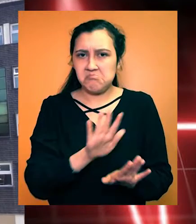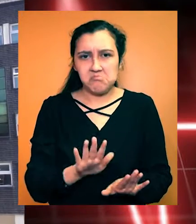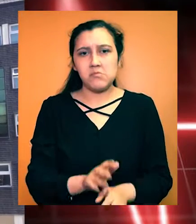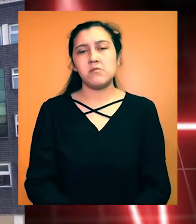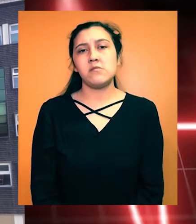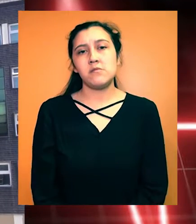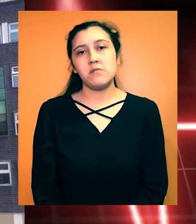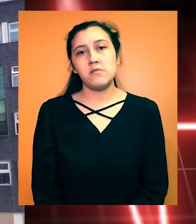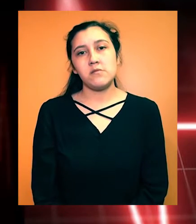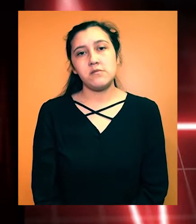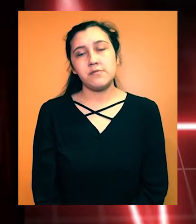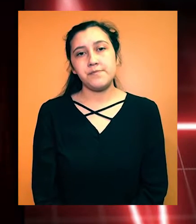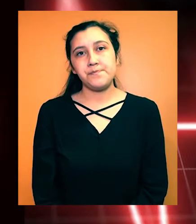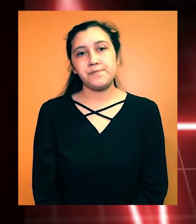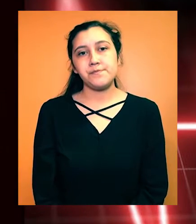Público.